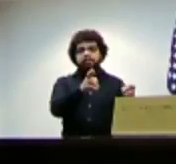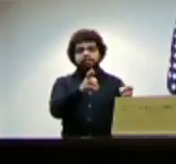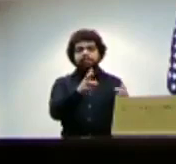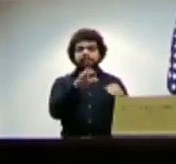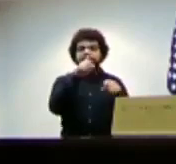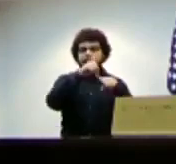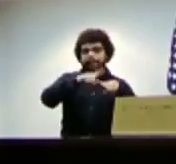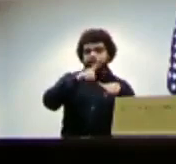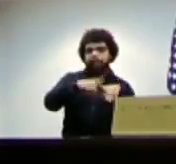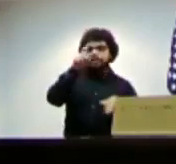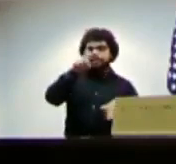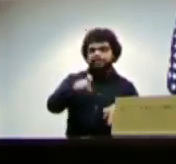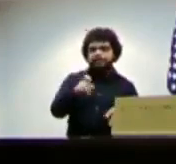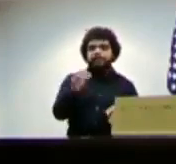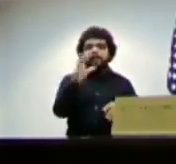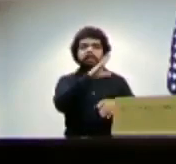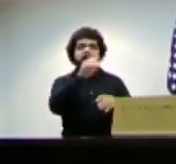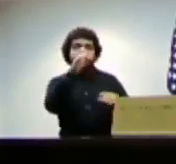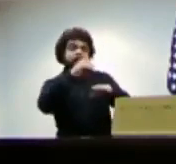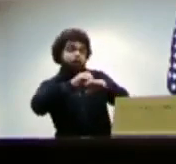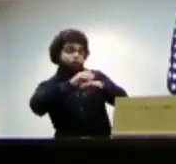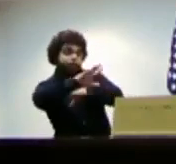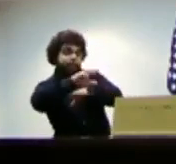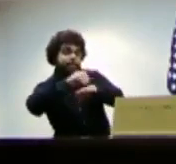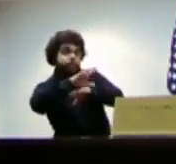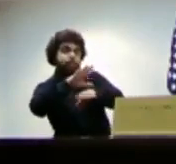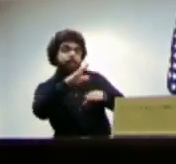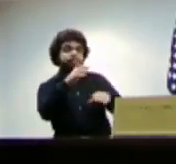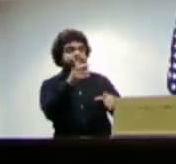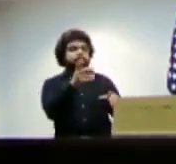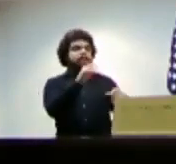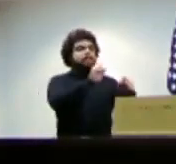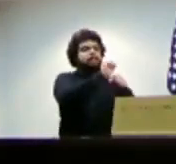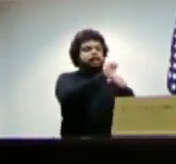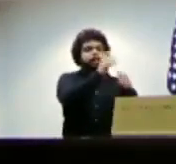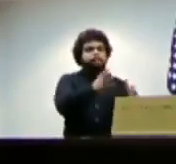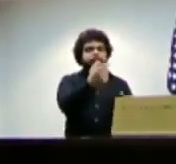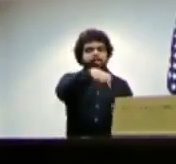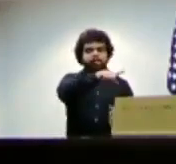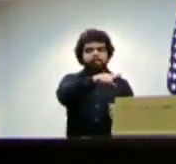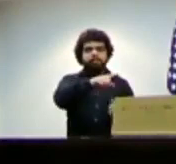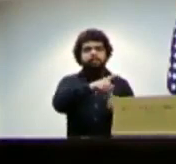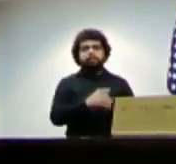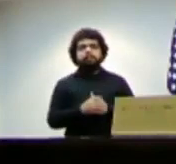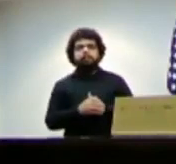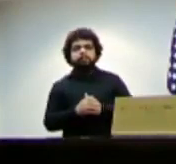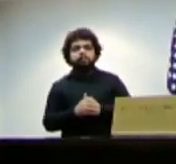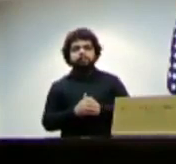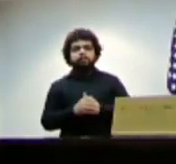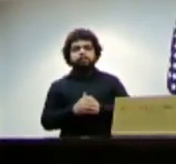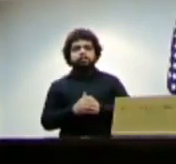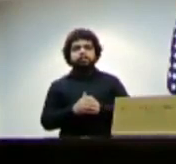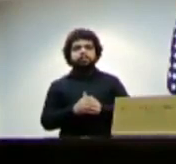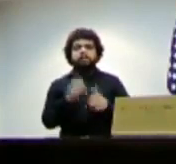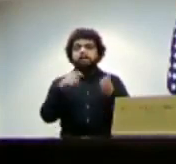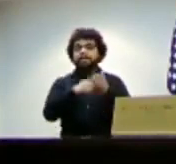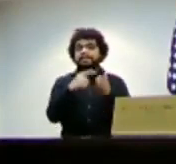las recomendaciones de los manufactureros, ¿verdad? Que en algunos casos tenemos unos